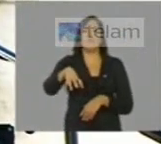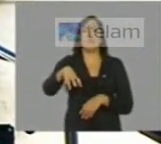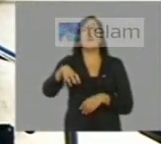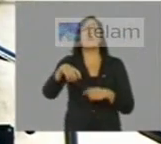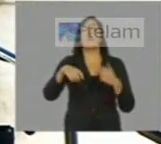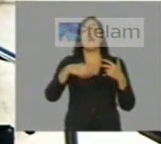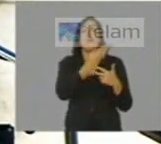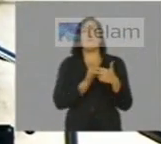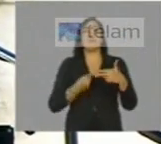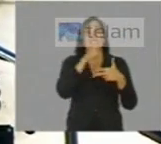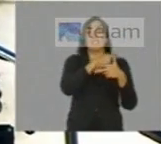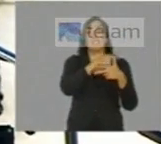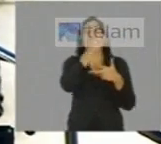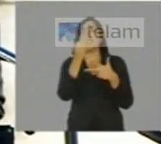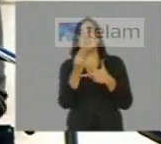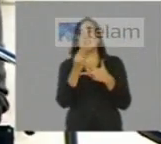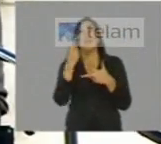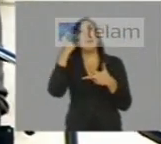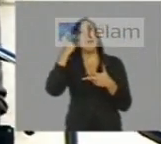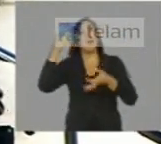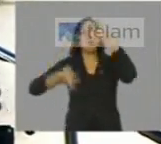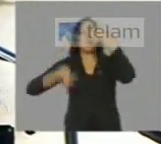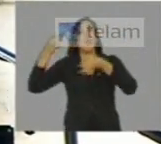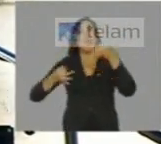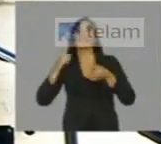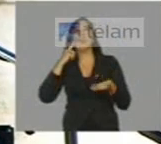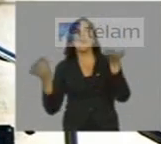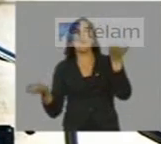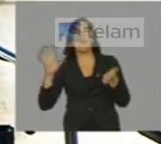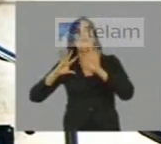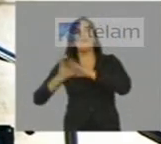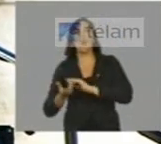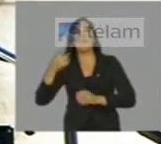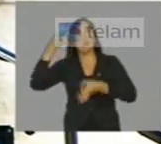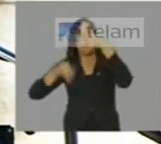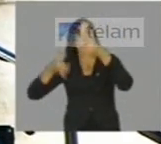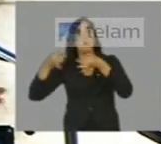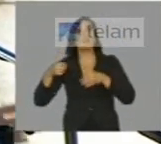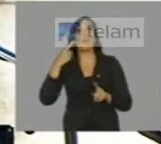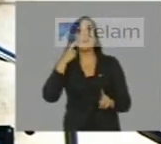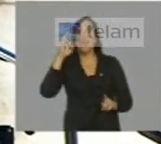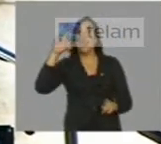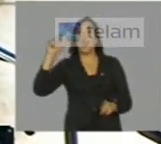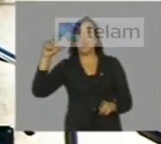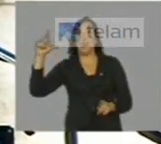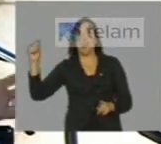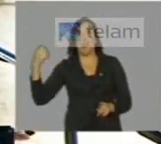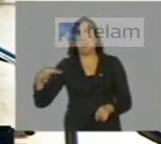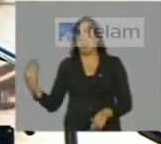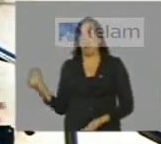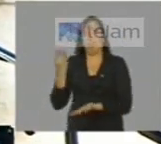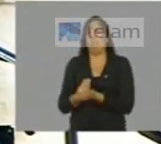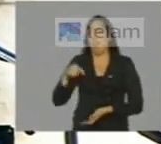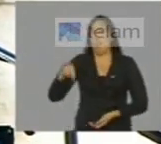poder ejecutivo y en lugar de profesores, jueces, y la verdad que Diodoro Roca merecería estar acá